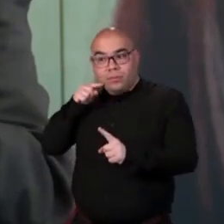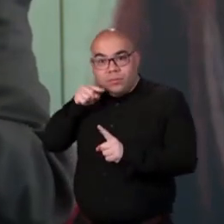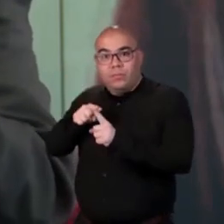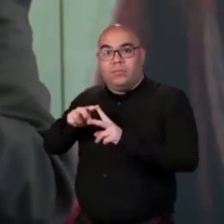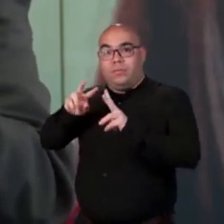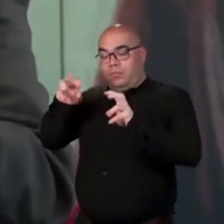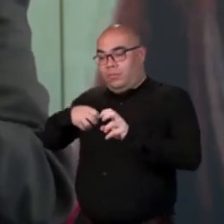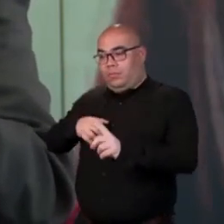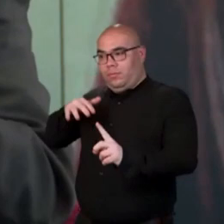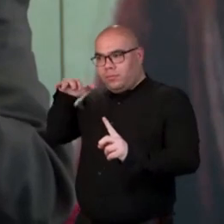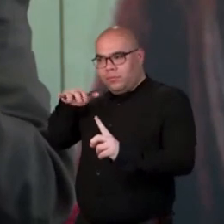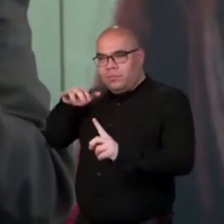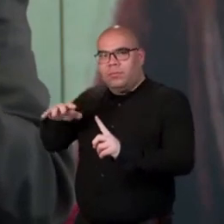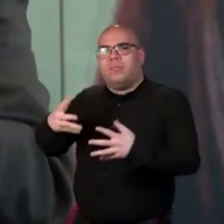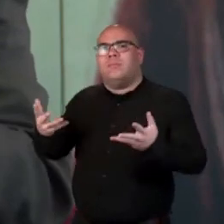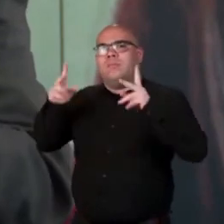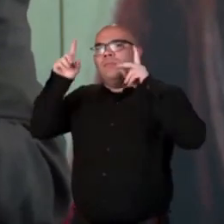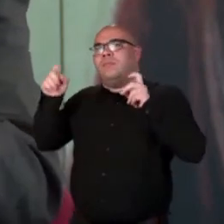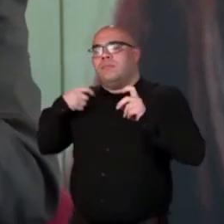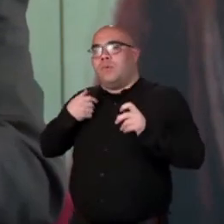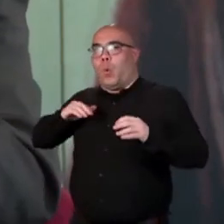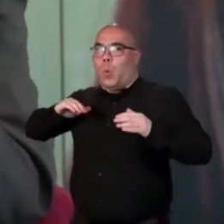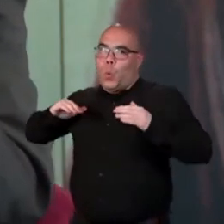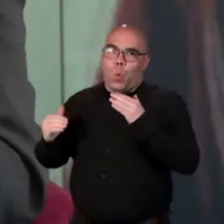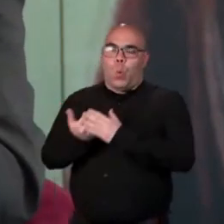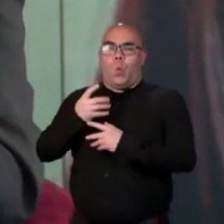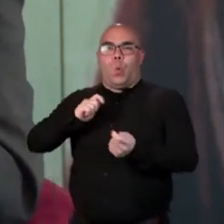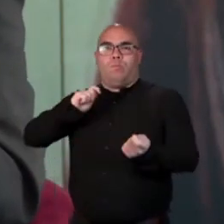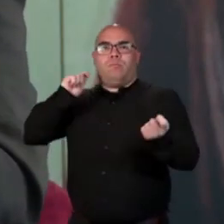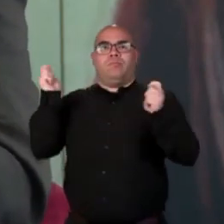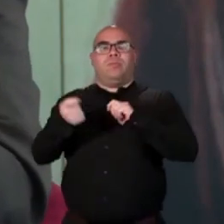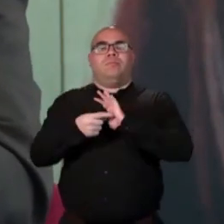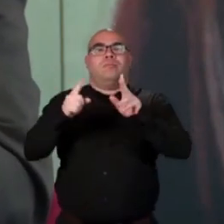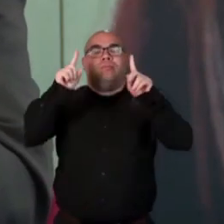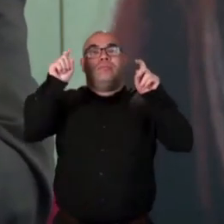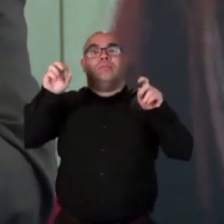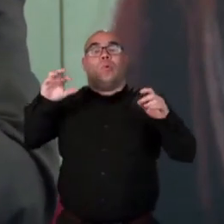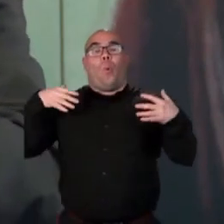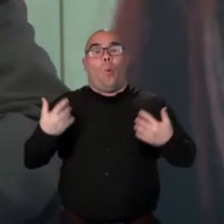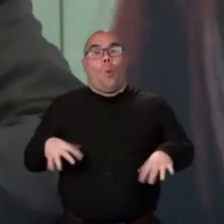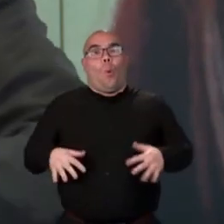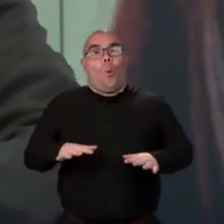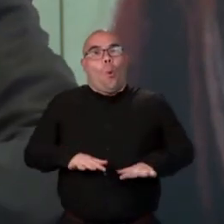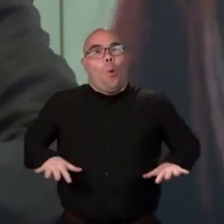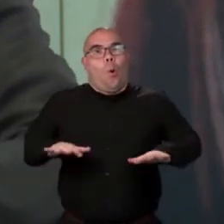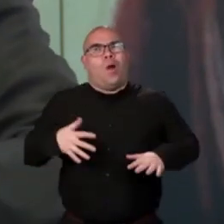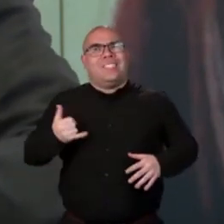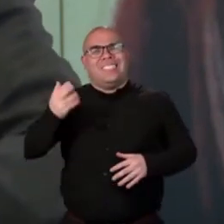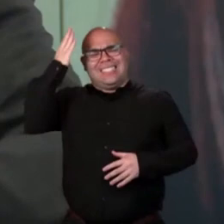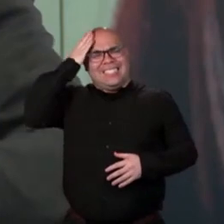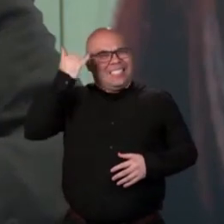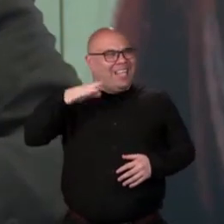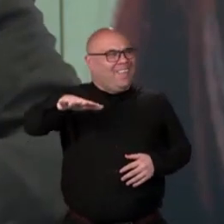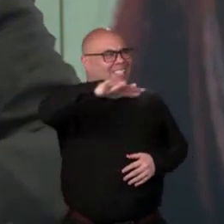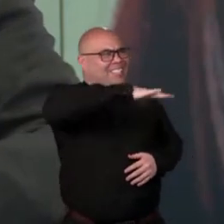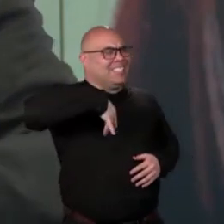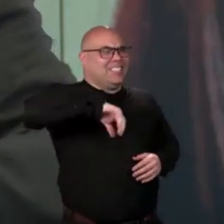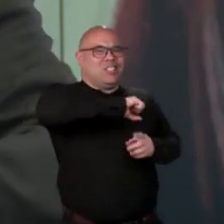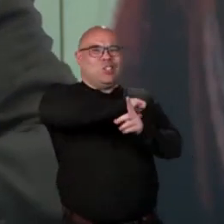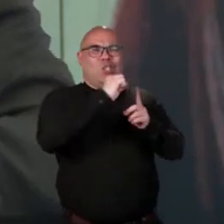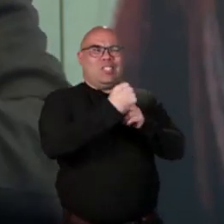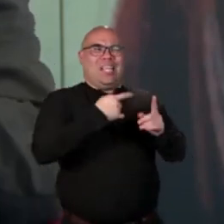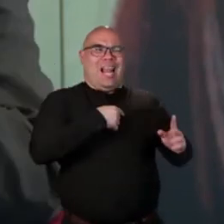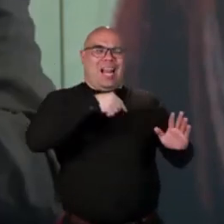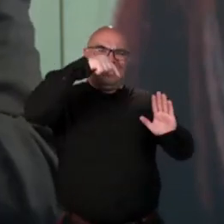transformaciones van a permitir obrar los cambios culturales necesarios para afrontar esa profunda crisis socioambiental en la que nos